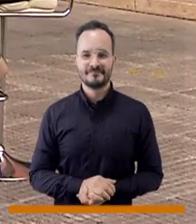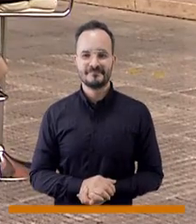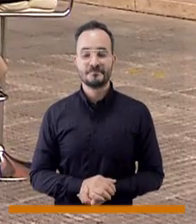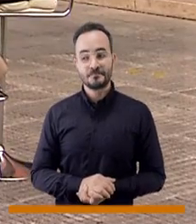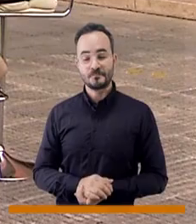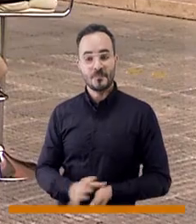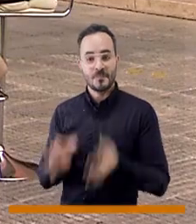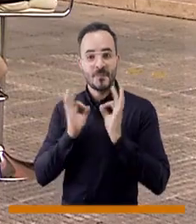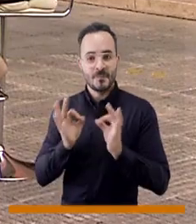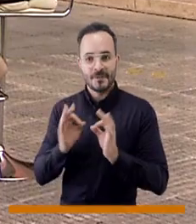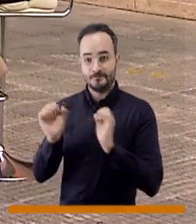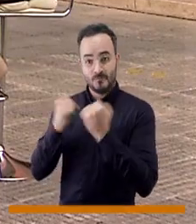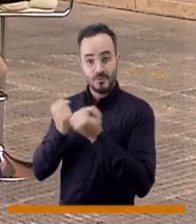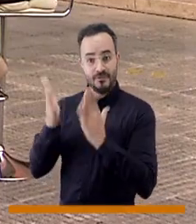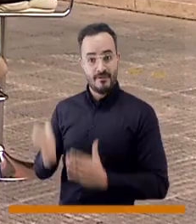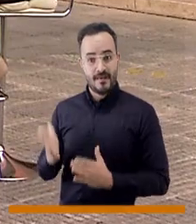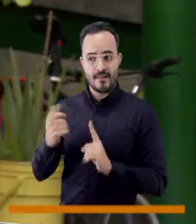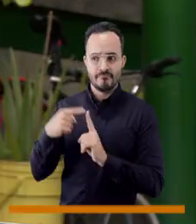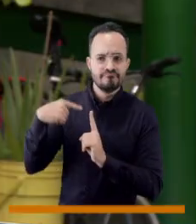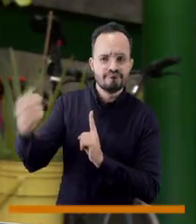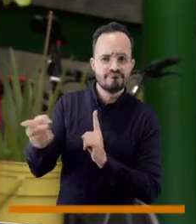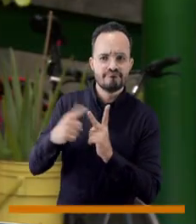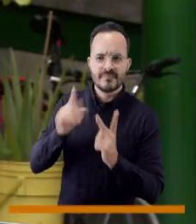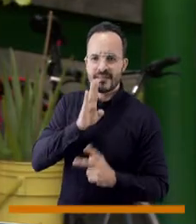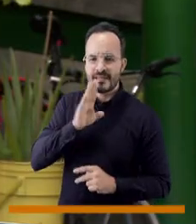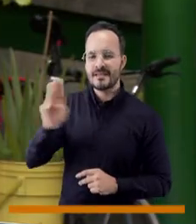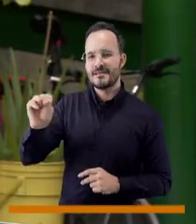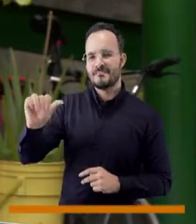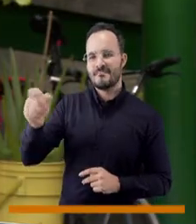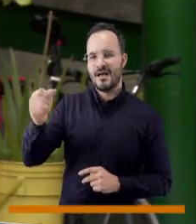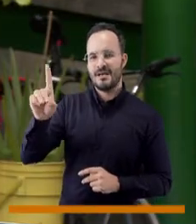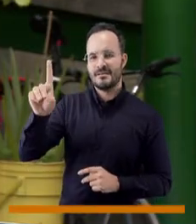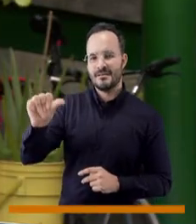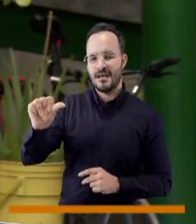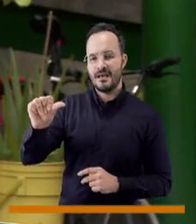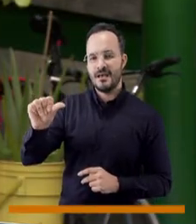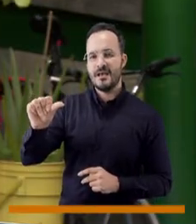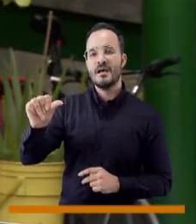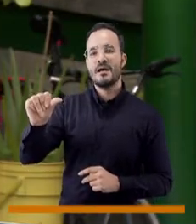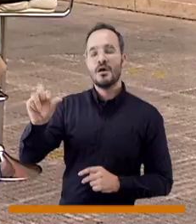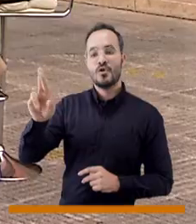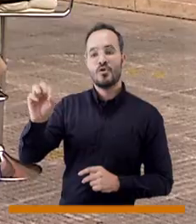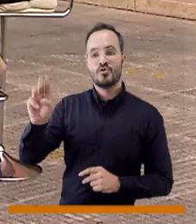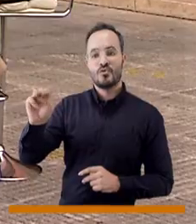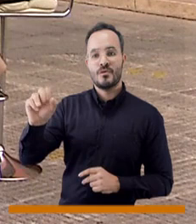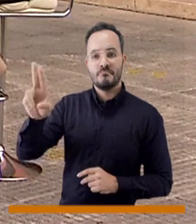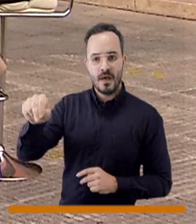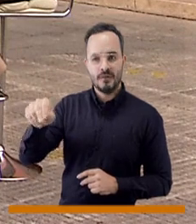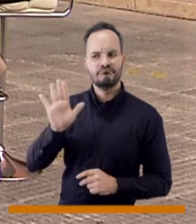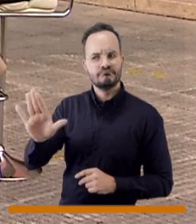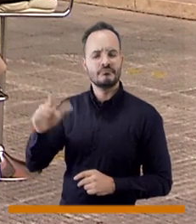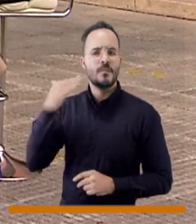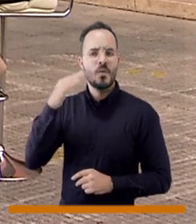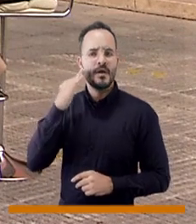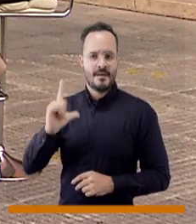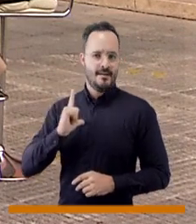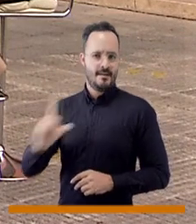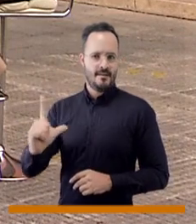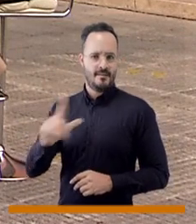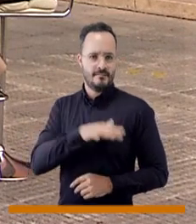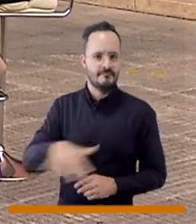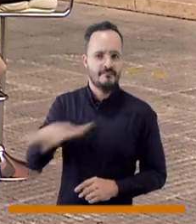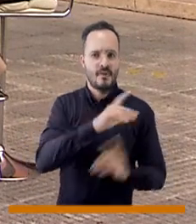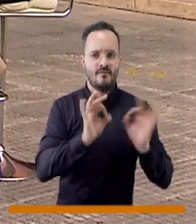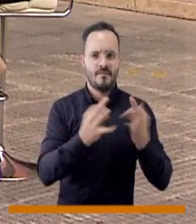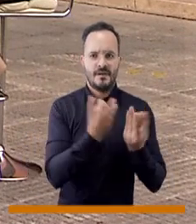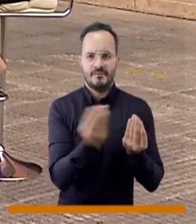Bueno, y la concejal se vino acompañada de Magda Susana Román, líder y vocera de las familias